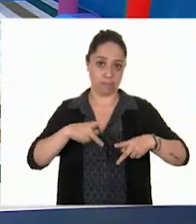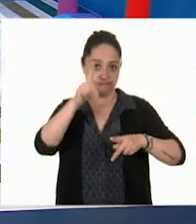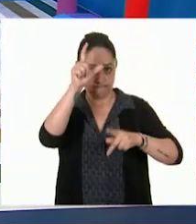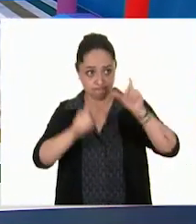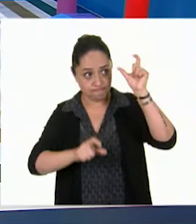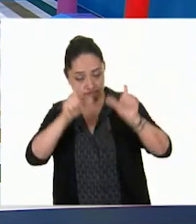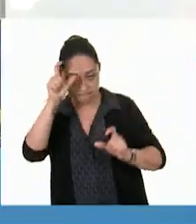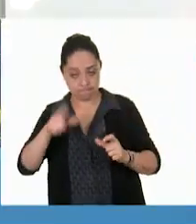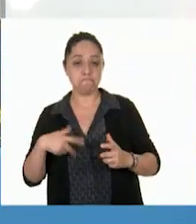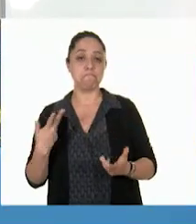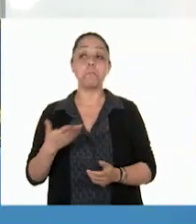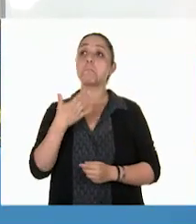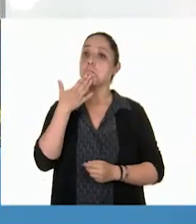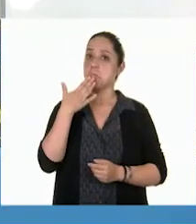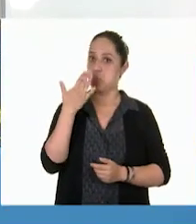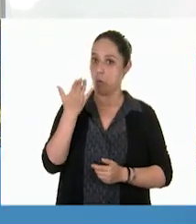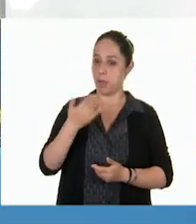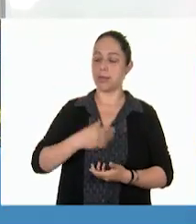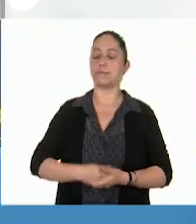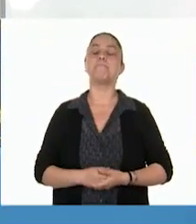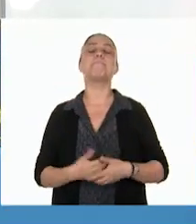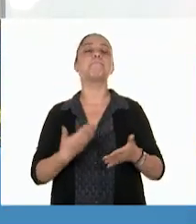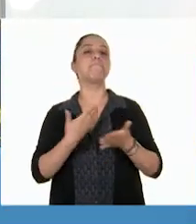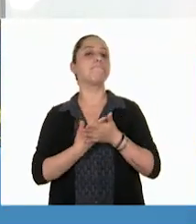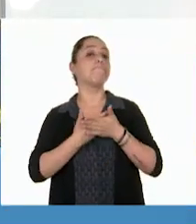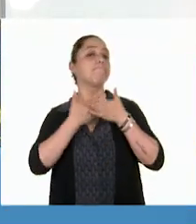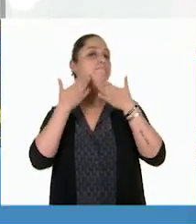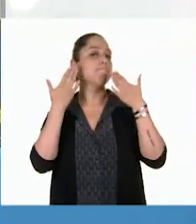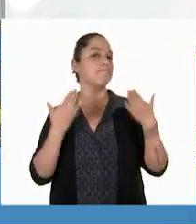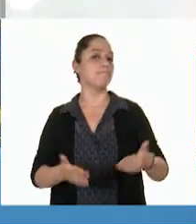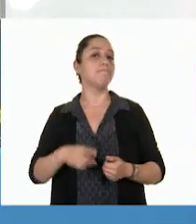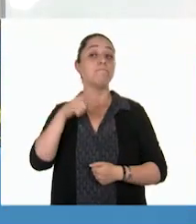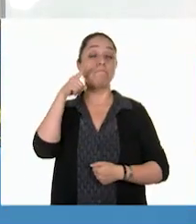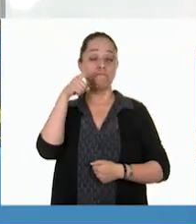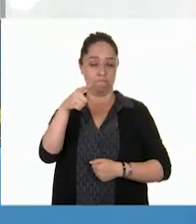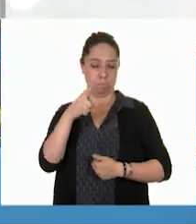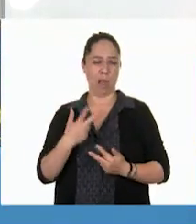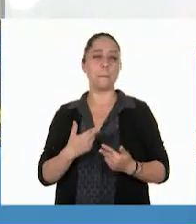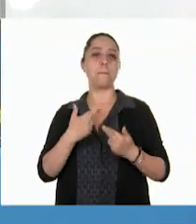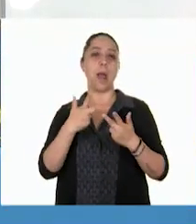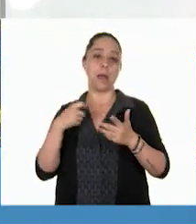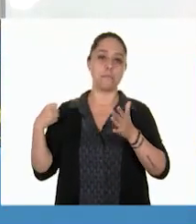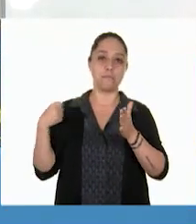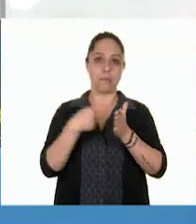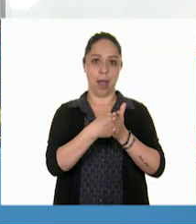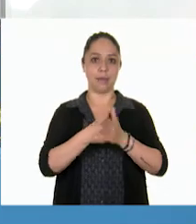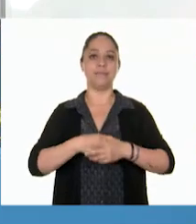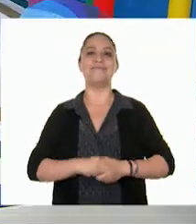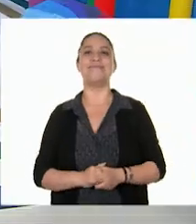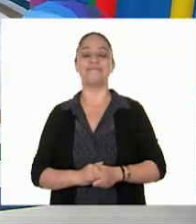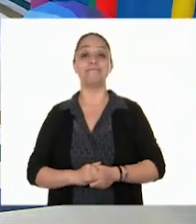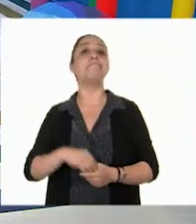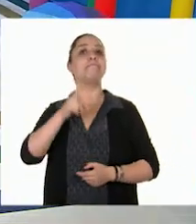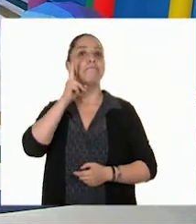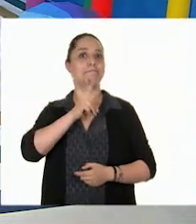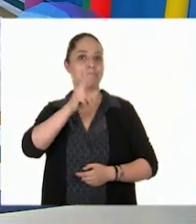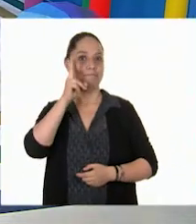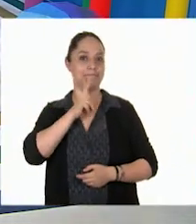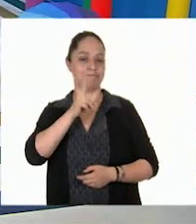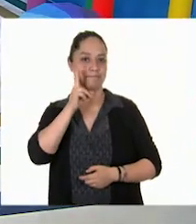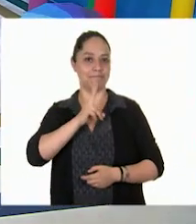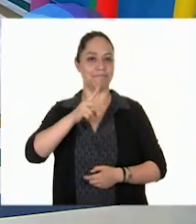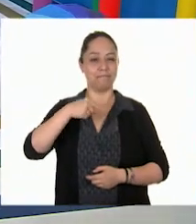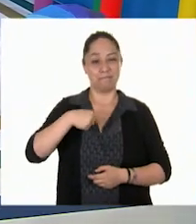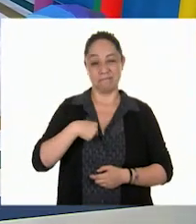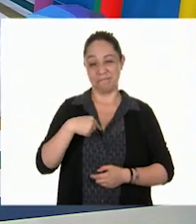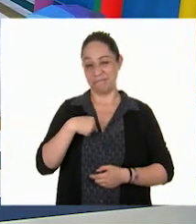bien, ahora te toca a ti romper uno, Juan Carlos. Muy bien, pues entonces yo voy a